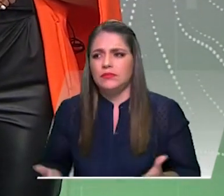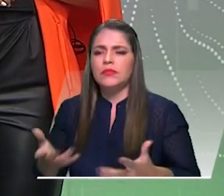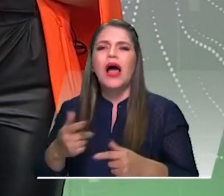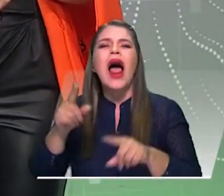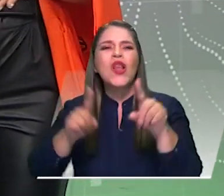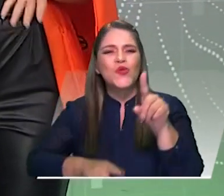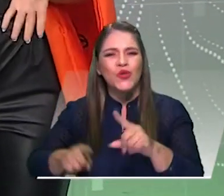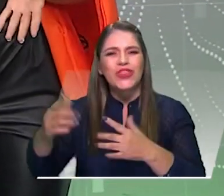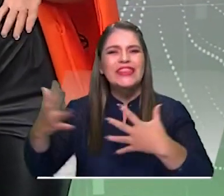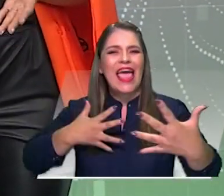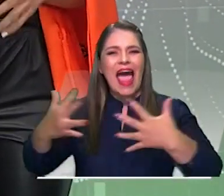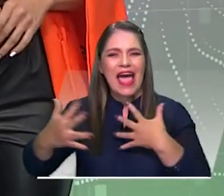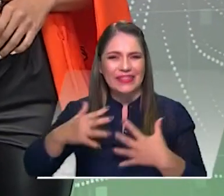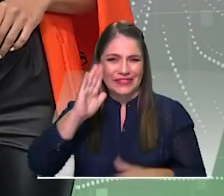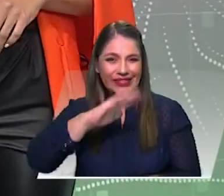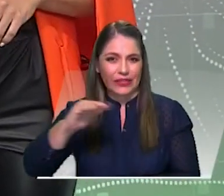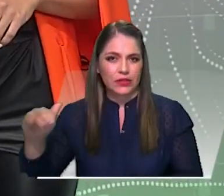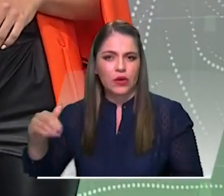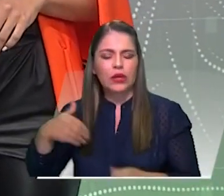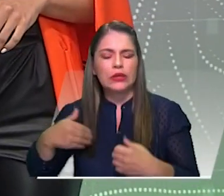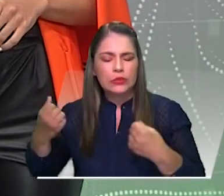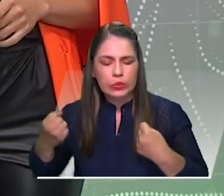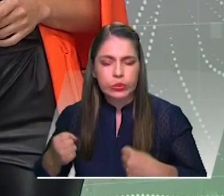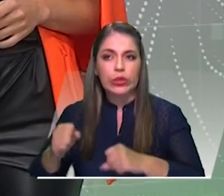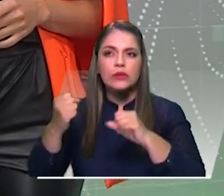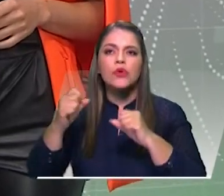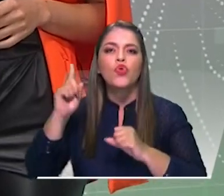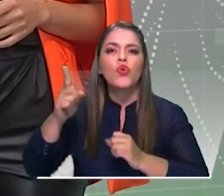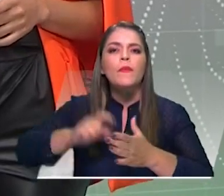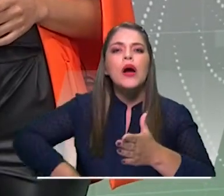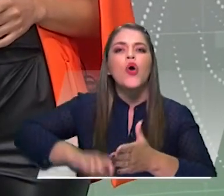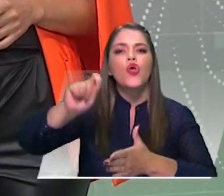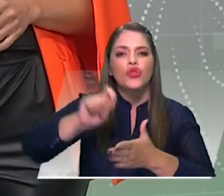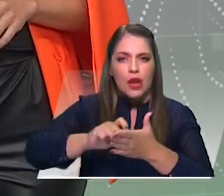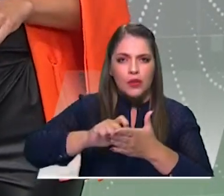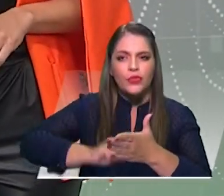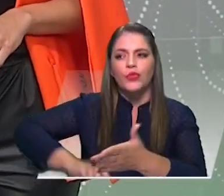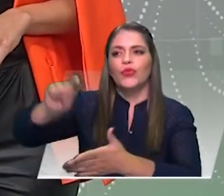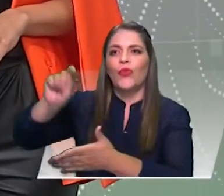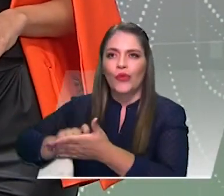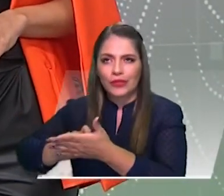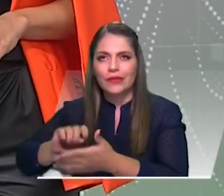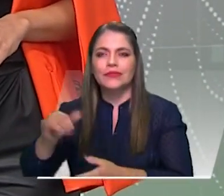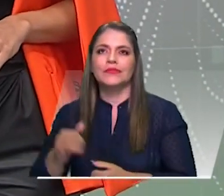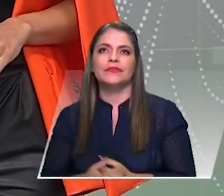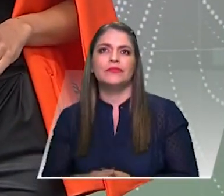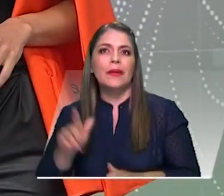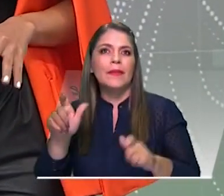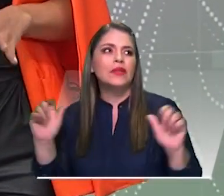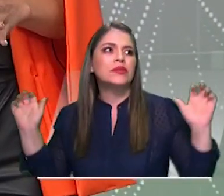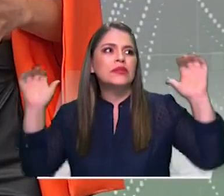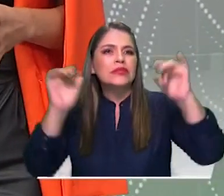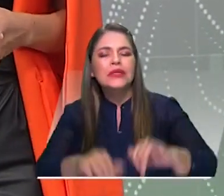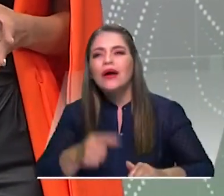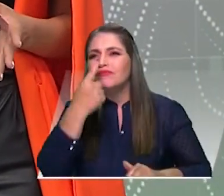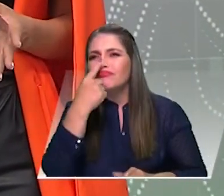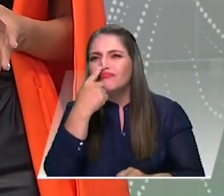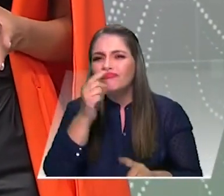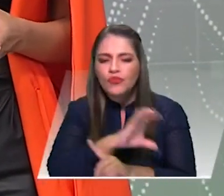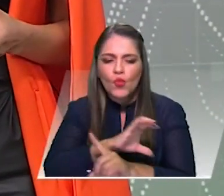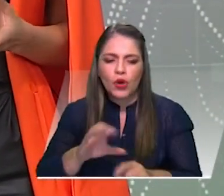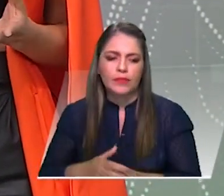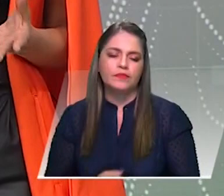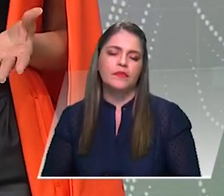que se mantienen a flote gracias a los contratos que han podido conseguir, la preferencia de los espectadores por asistir a sus obras y las